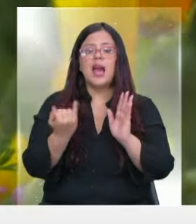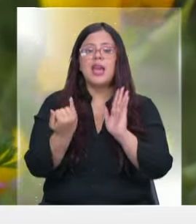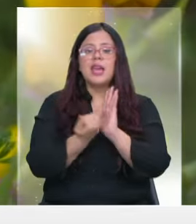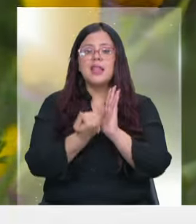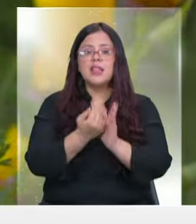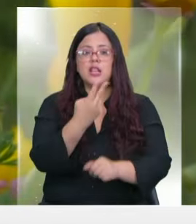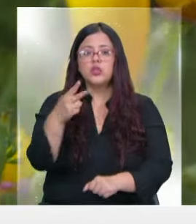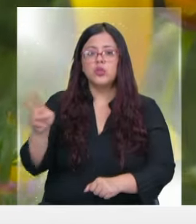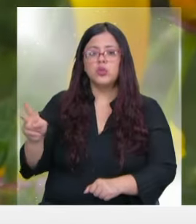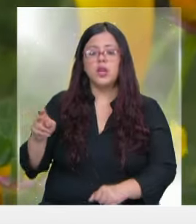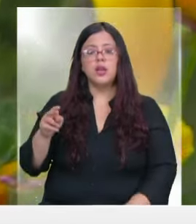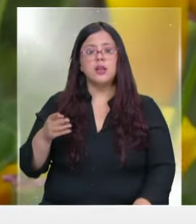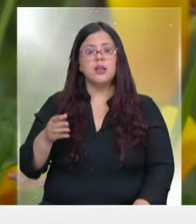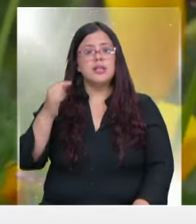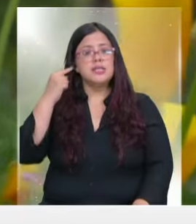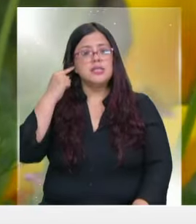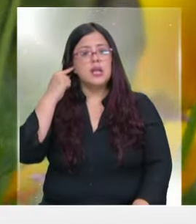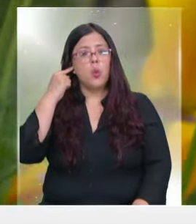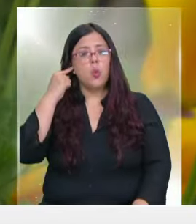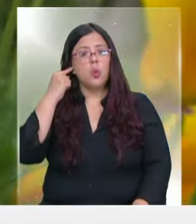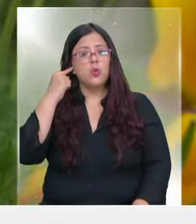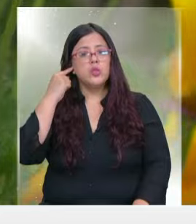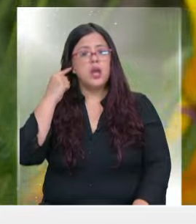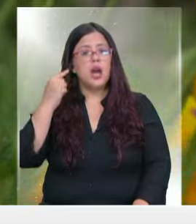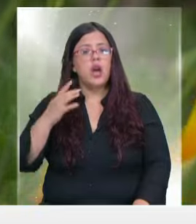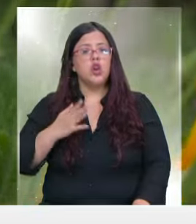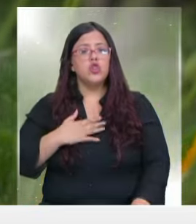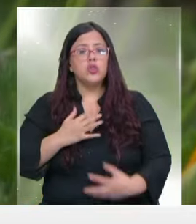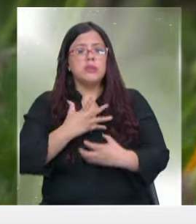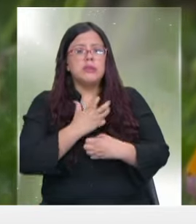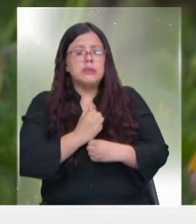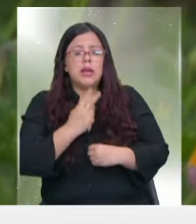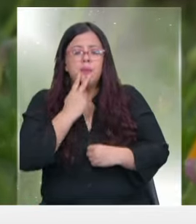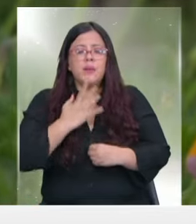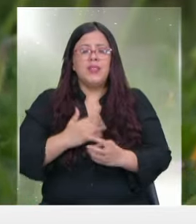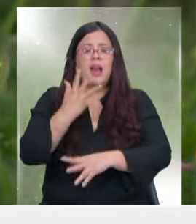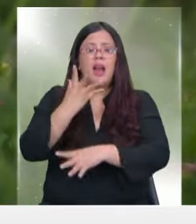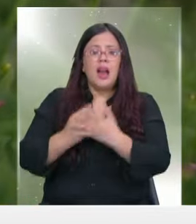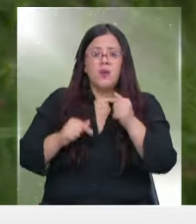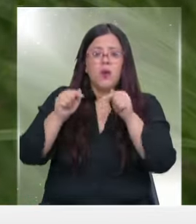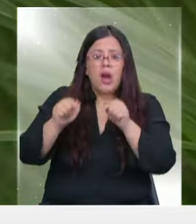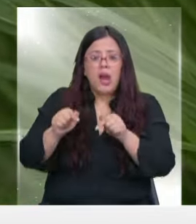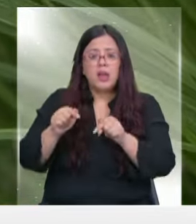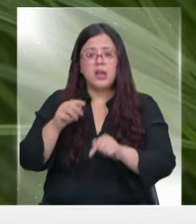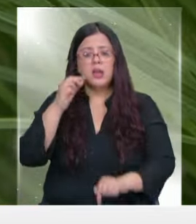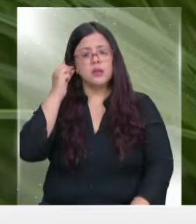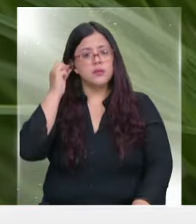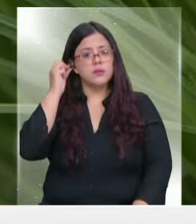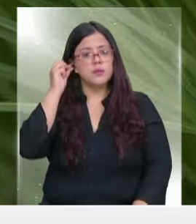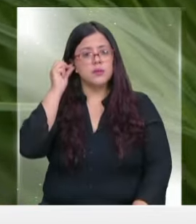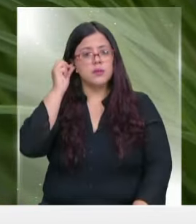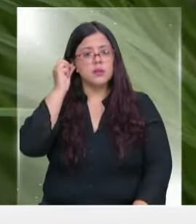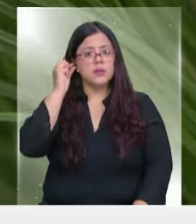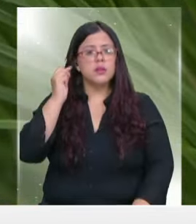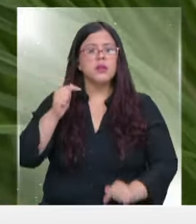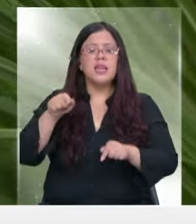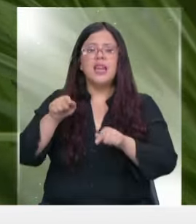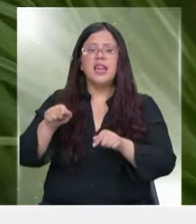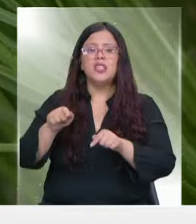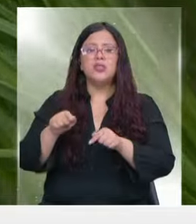Yo estoy destrozada. Mi vida, para mí mi vida se terminó ese día. Son detalles que me